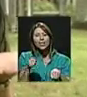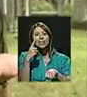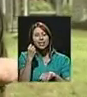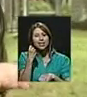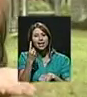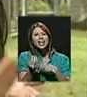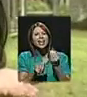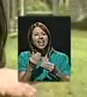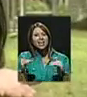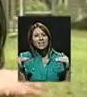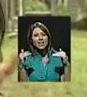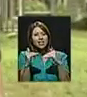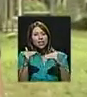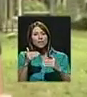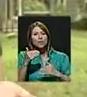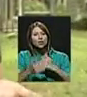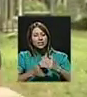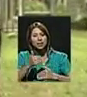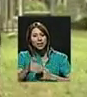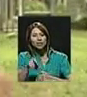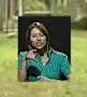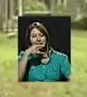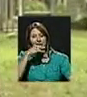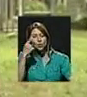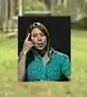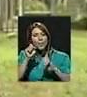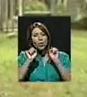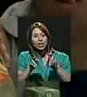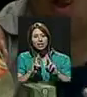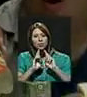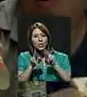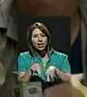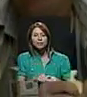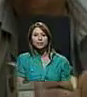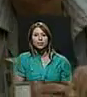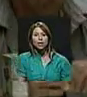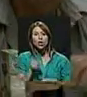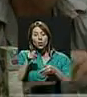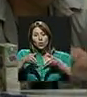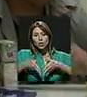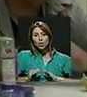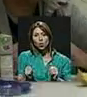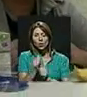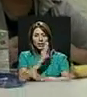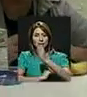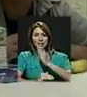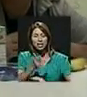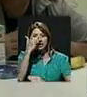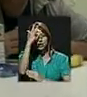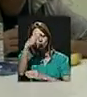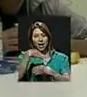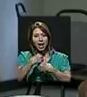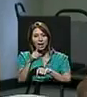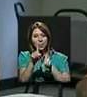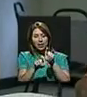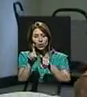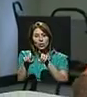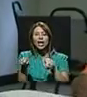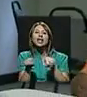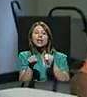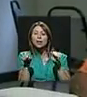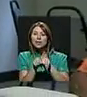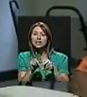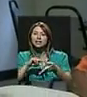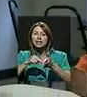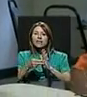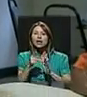de procesamiento está ese niño para poder responder al respecto. Que un hijo con discapacidad intelectual haga preguntas de esta índole también se